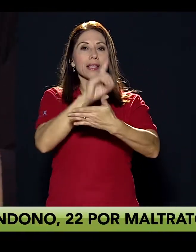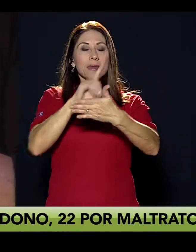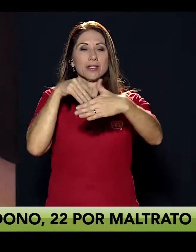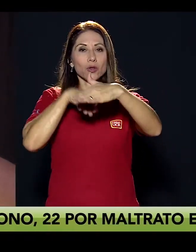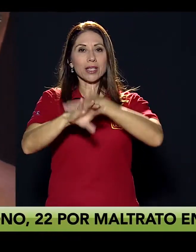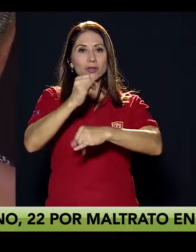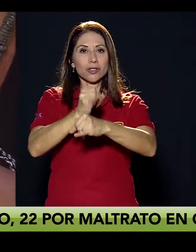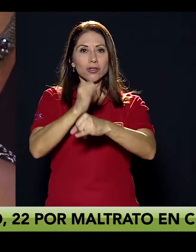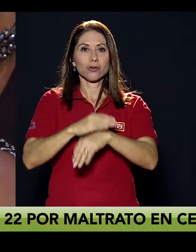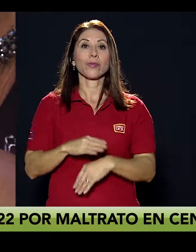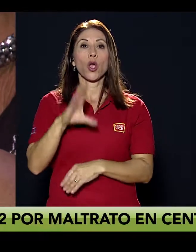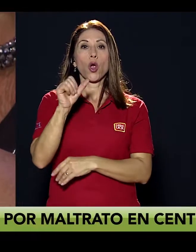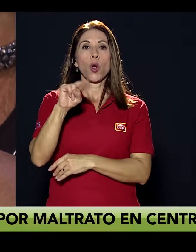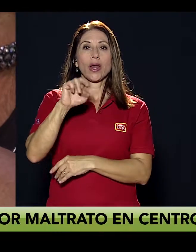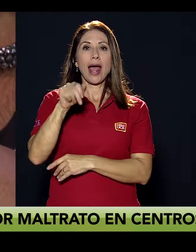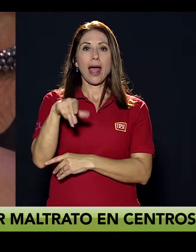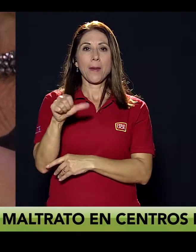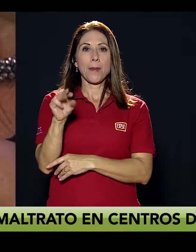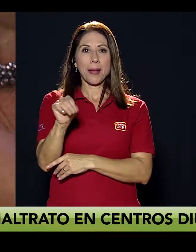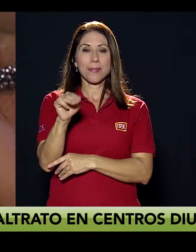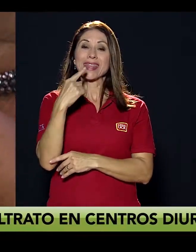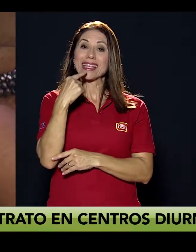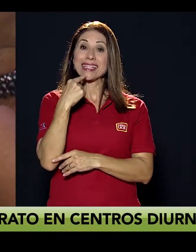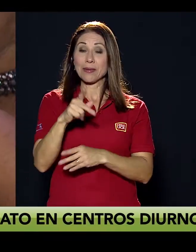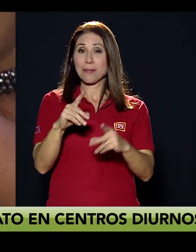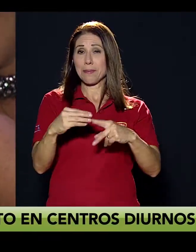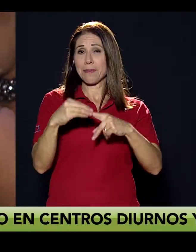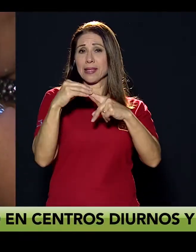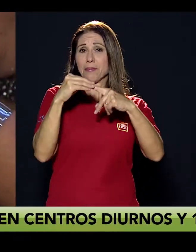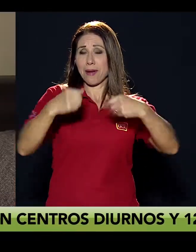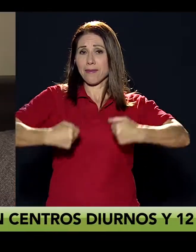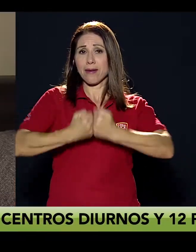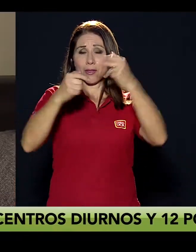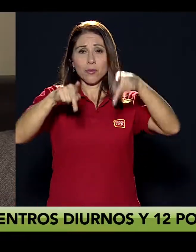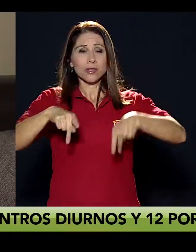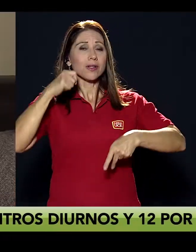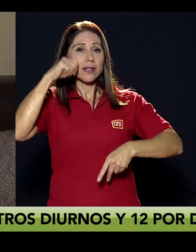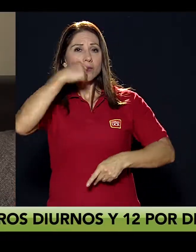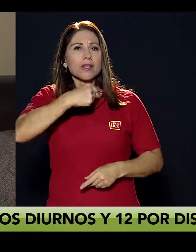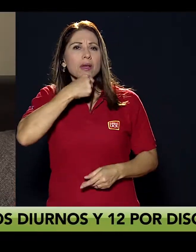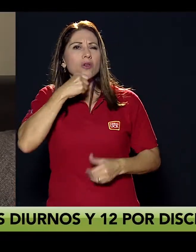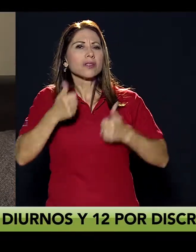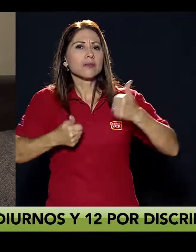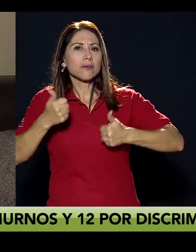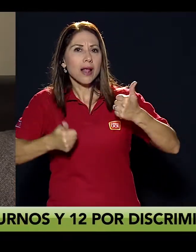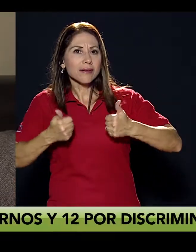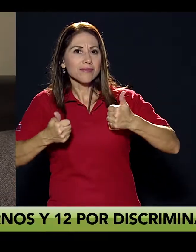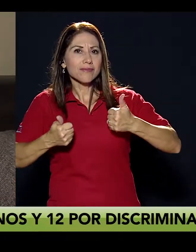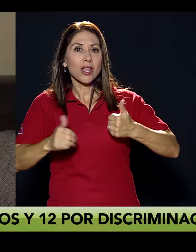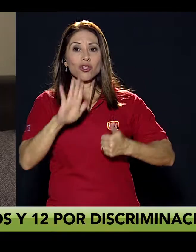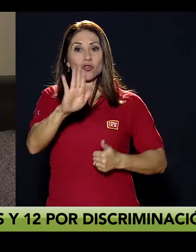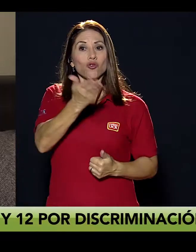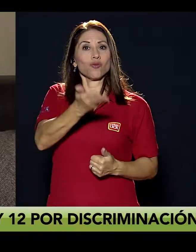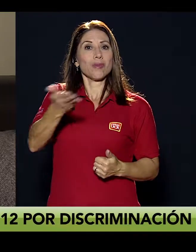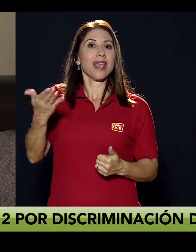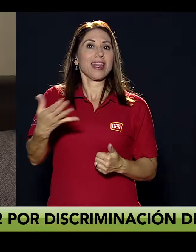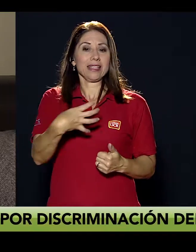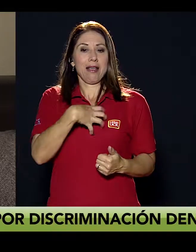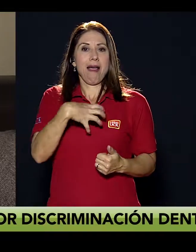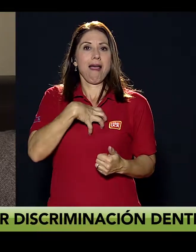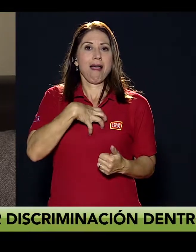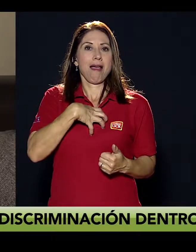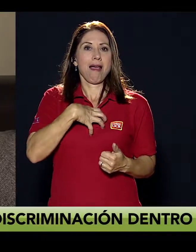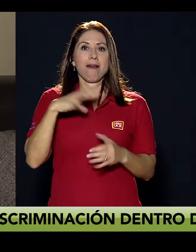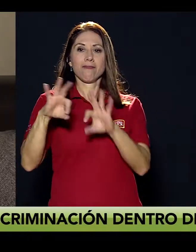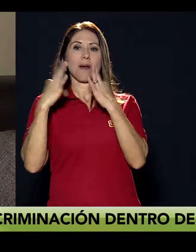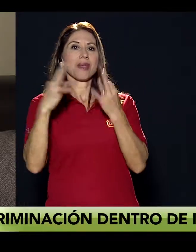instituciones. Además, según CONAPAM, el principal reto al que se enfrentan hoy las personas adultas mayores es la pérdida de sus bienes